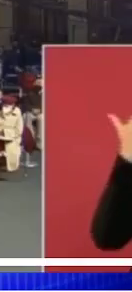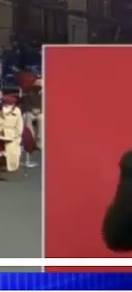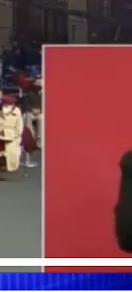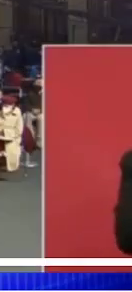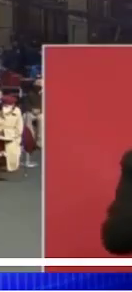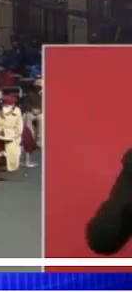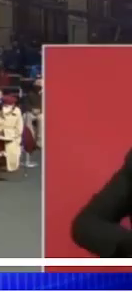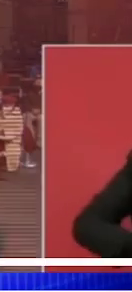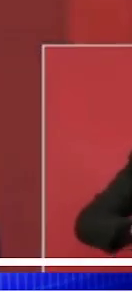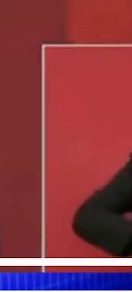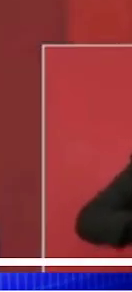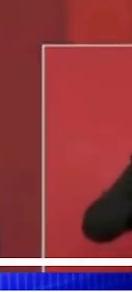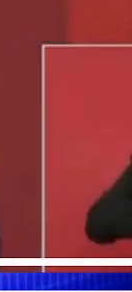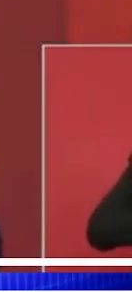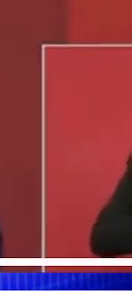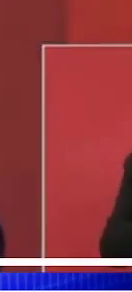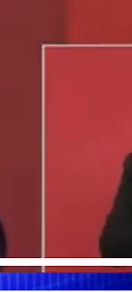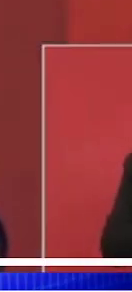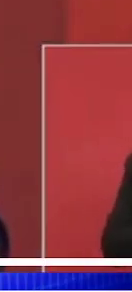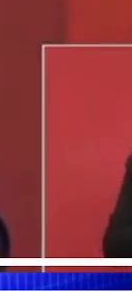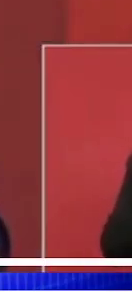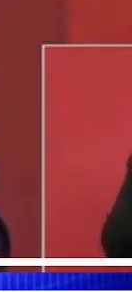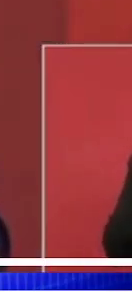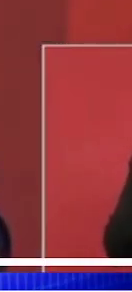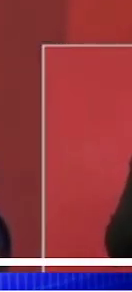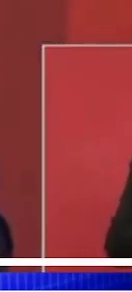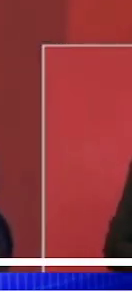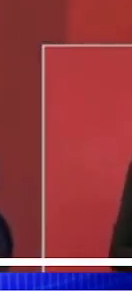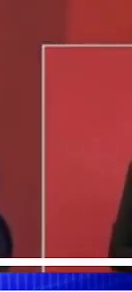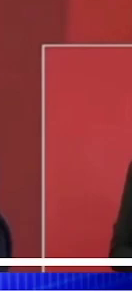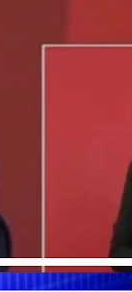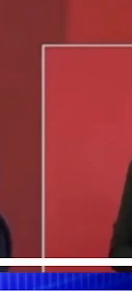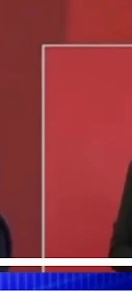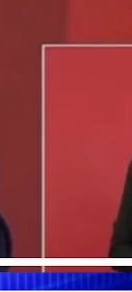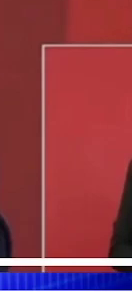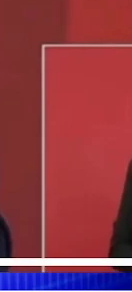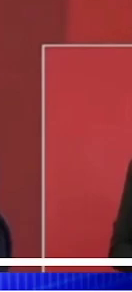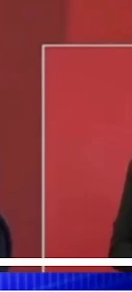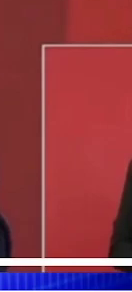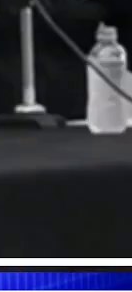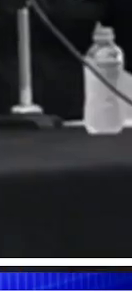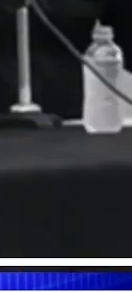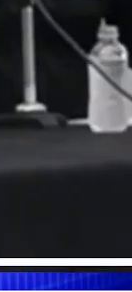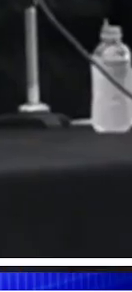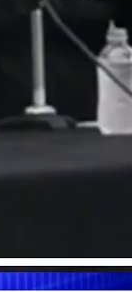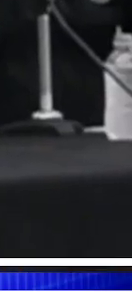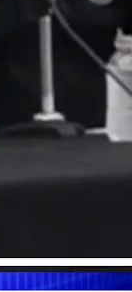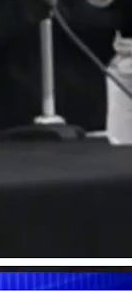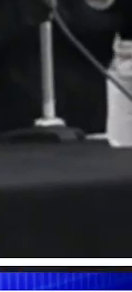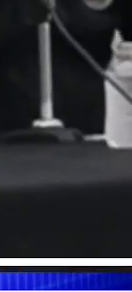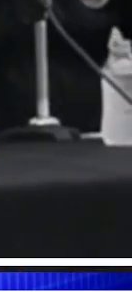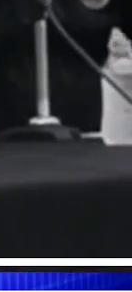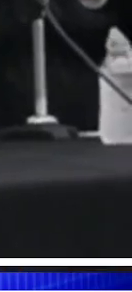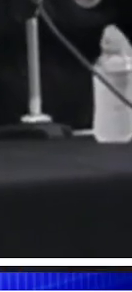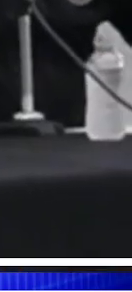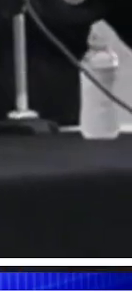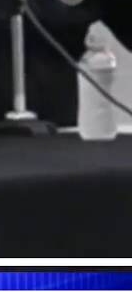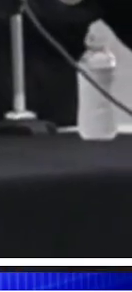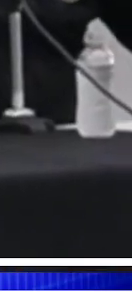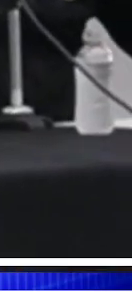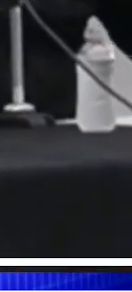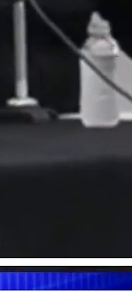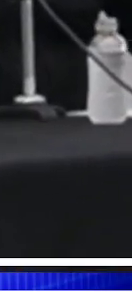sea nunca tuvo estas pruebas de confianza y él está ejerciendo este cargo sin cumplir los requisitos estaría cayendo en un ejercicio indebido